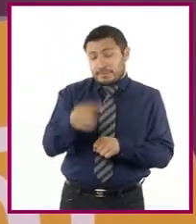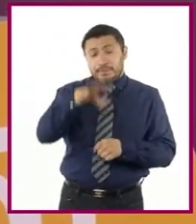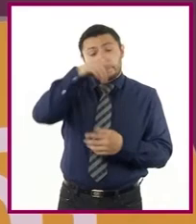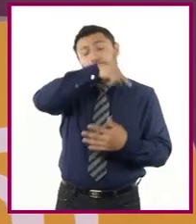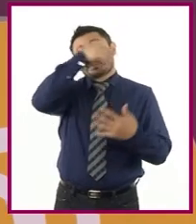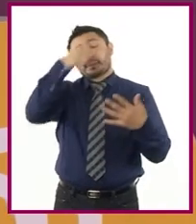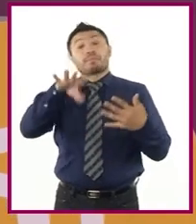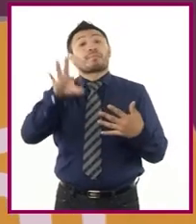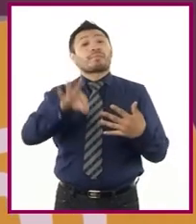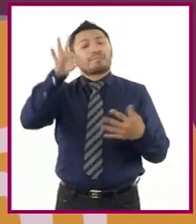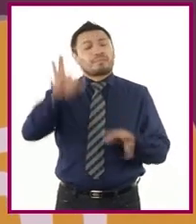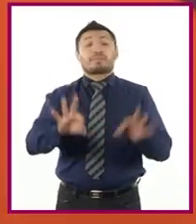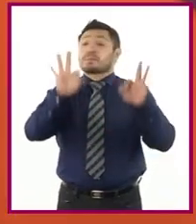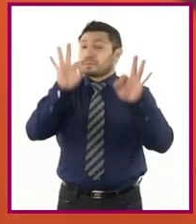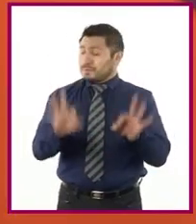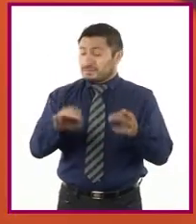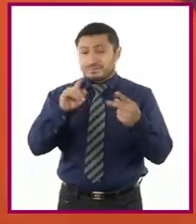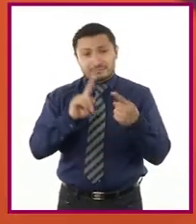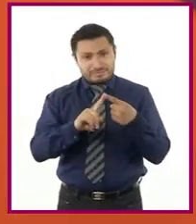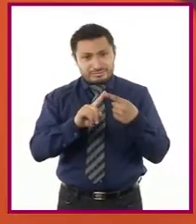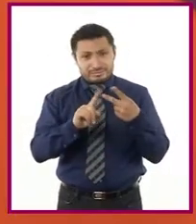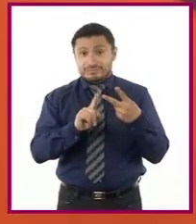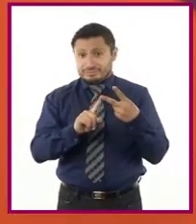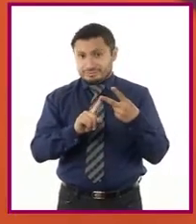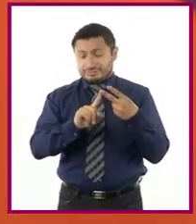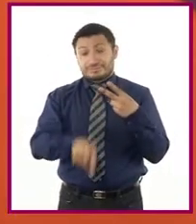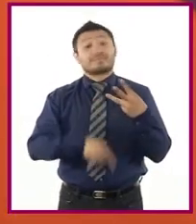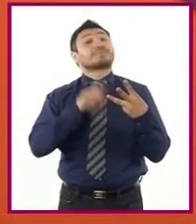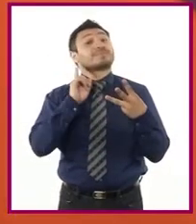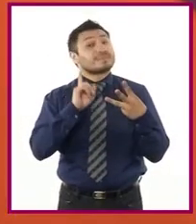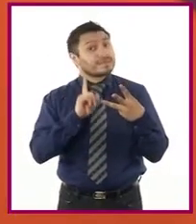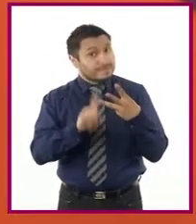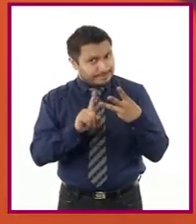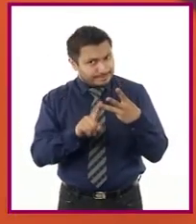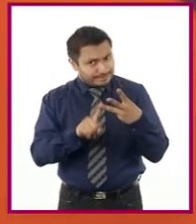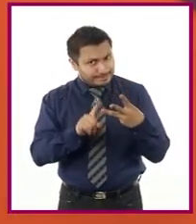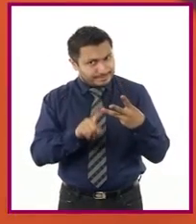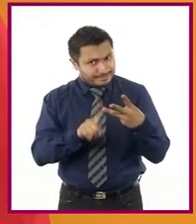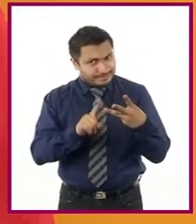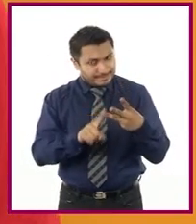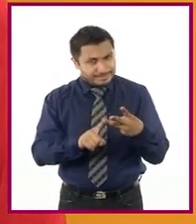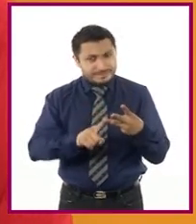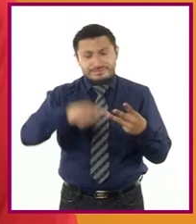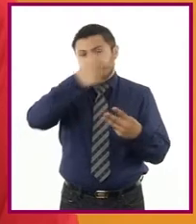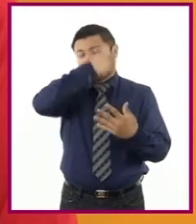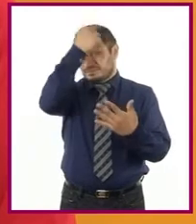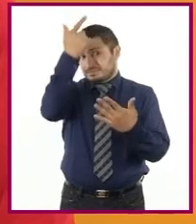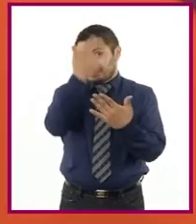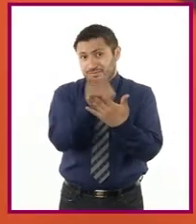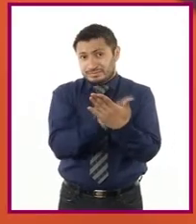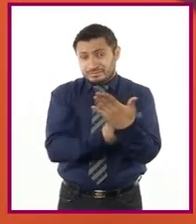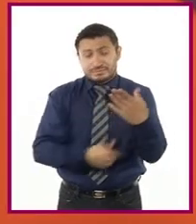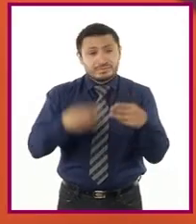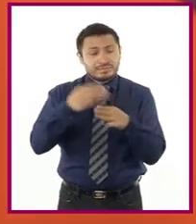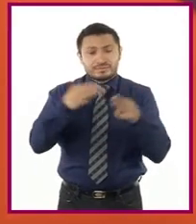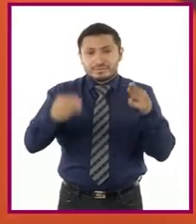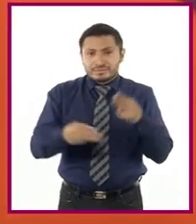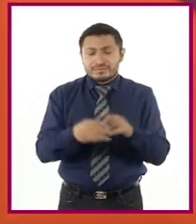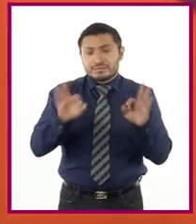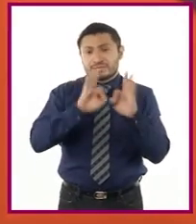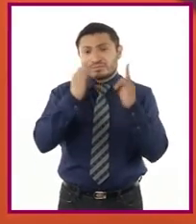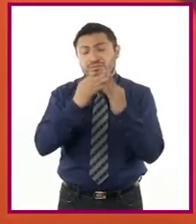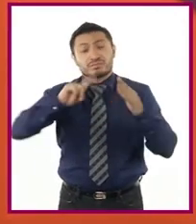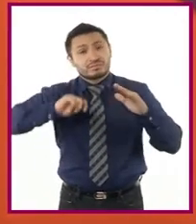más pertinente y viable. 3. Enlistar los insumos, medios técnicos